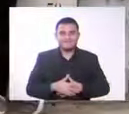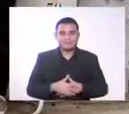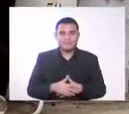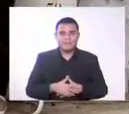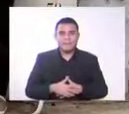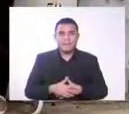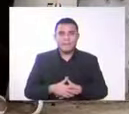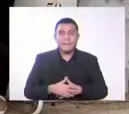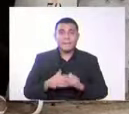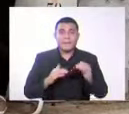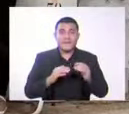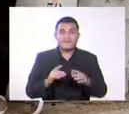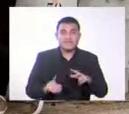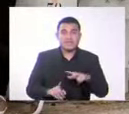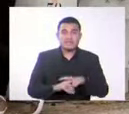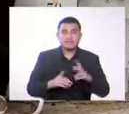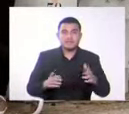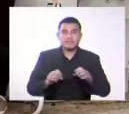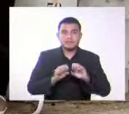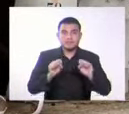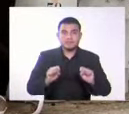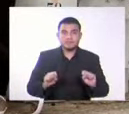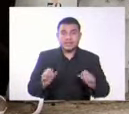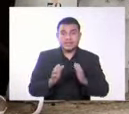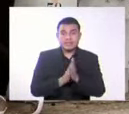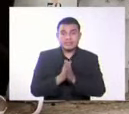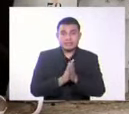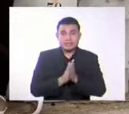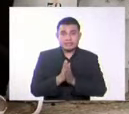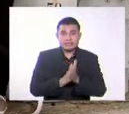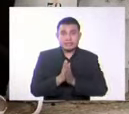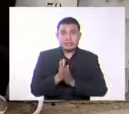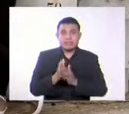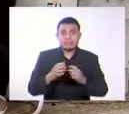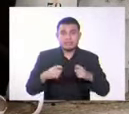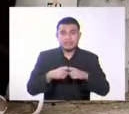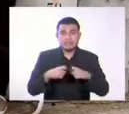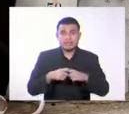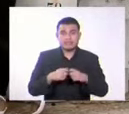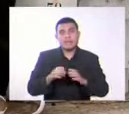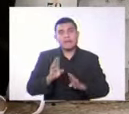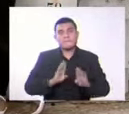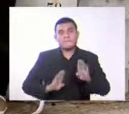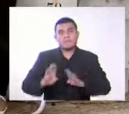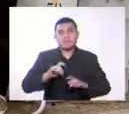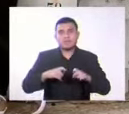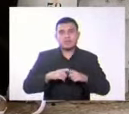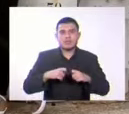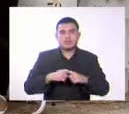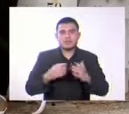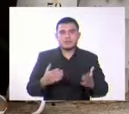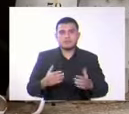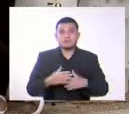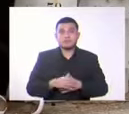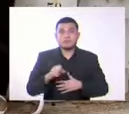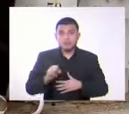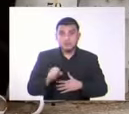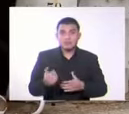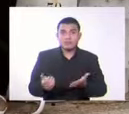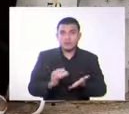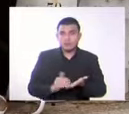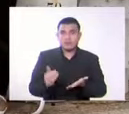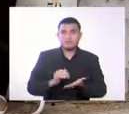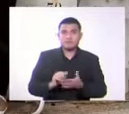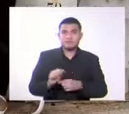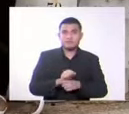También existen mecanismos para aprovechar la energía de las mareas y la llamada bioenergía, un tipo de energía renovable que se obtiene